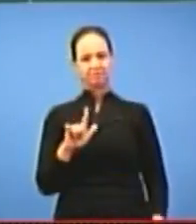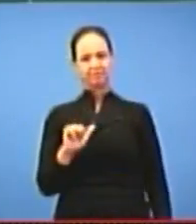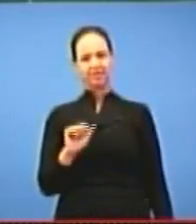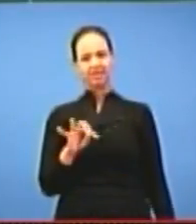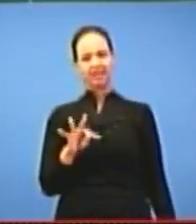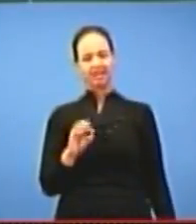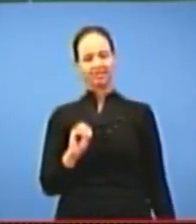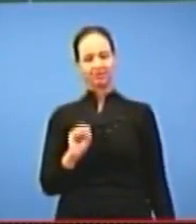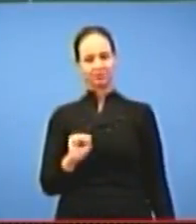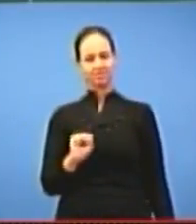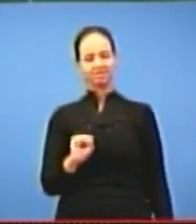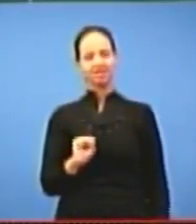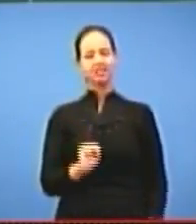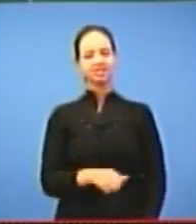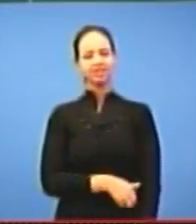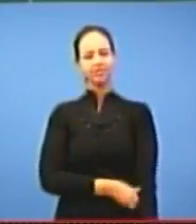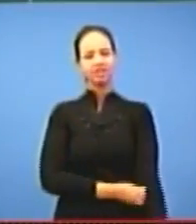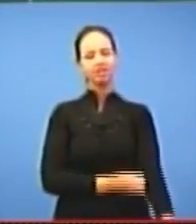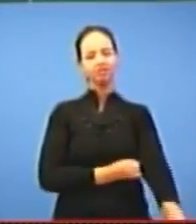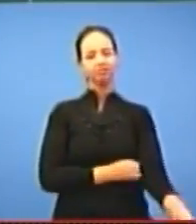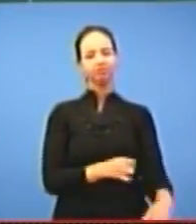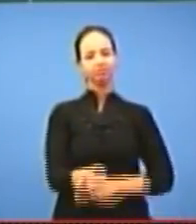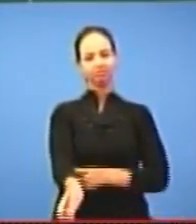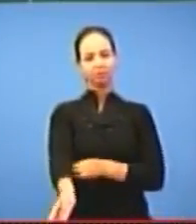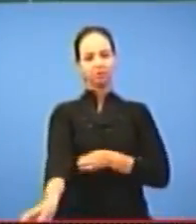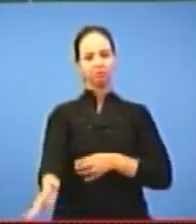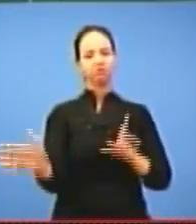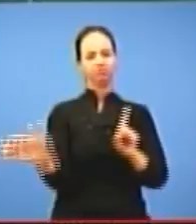tenía apañado mucho aquella noche.